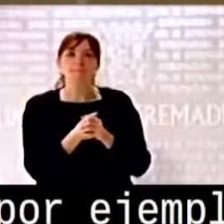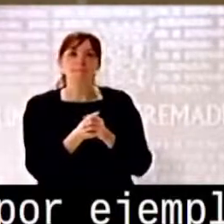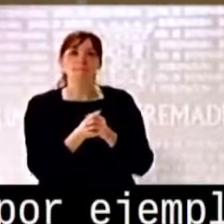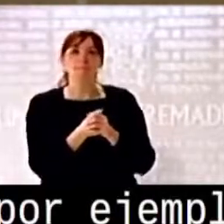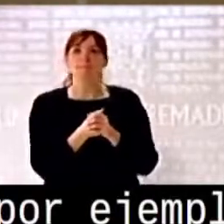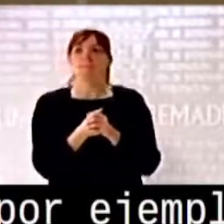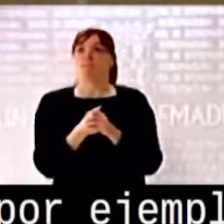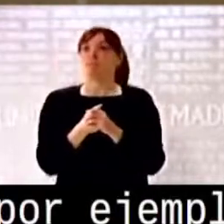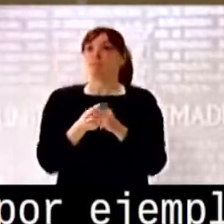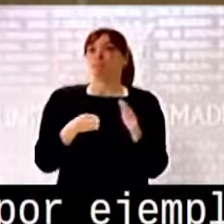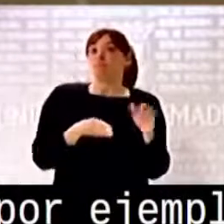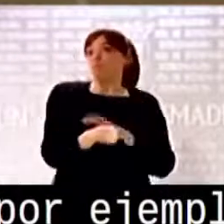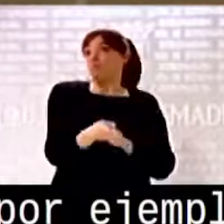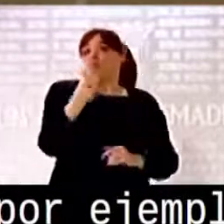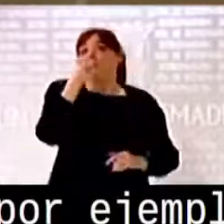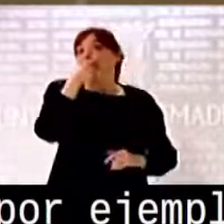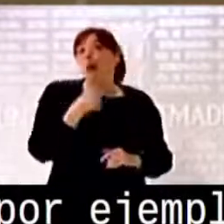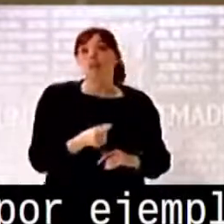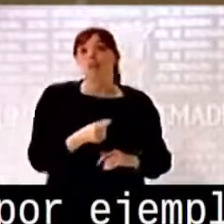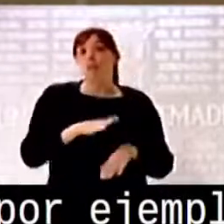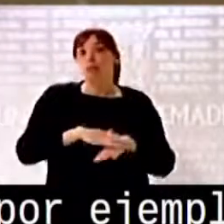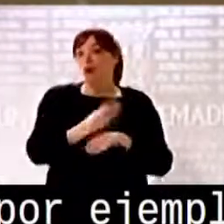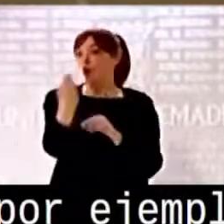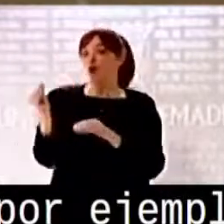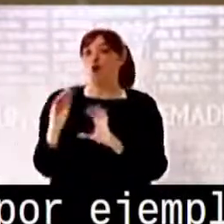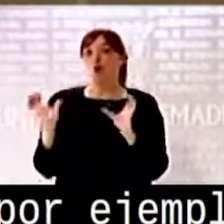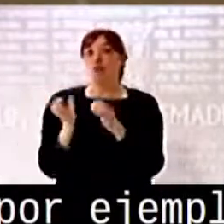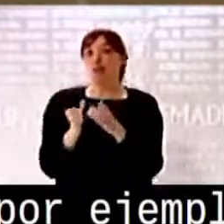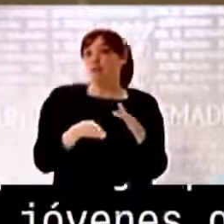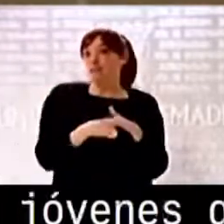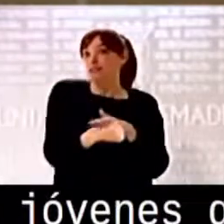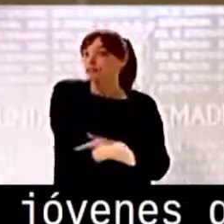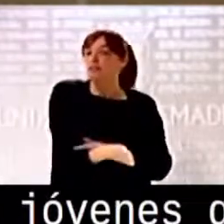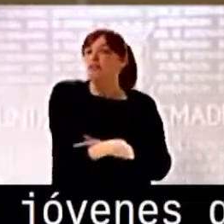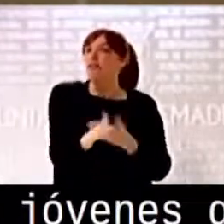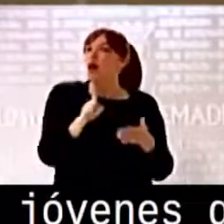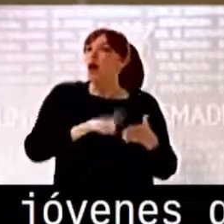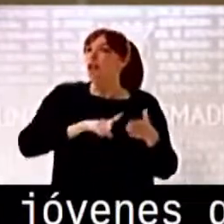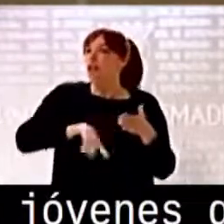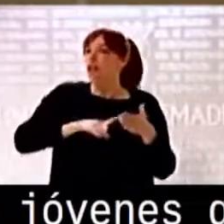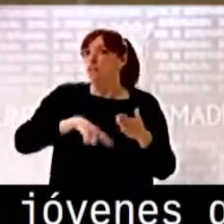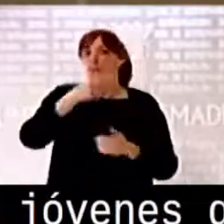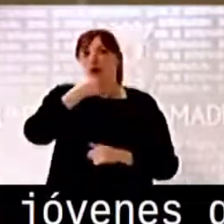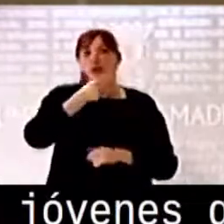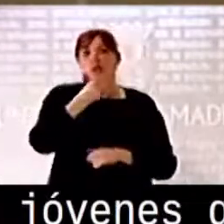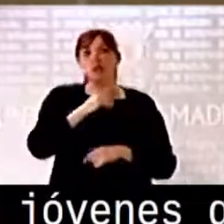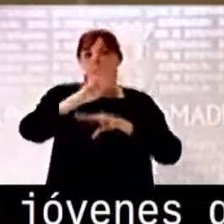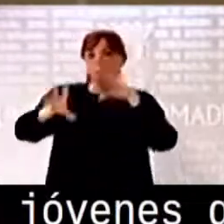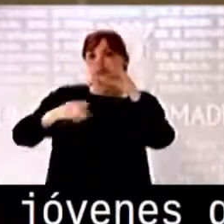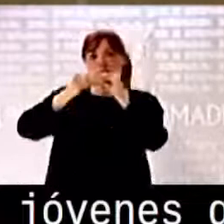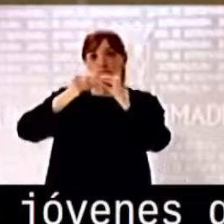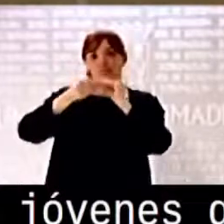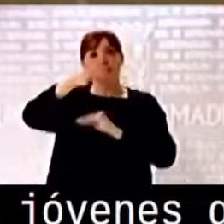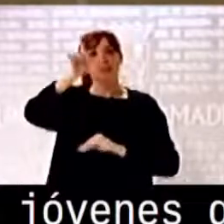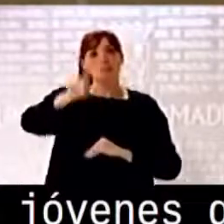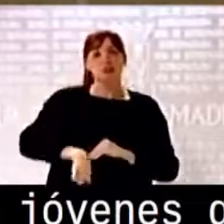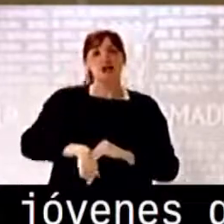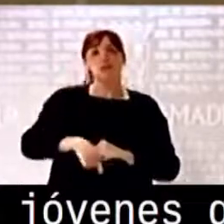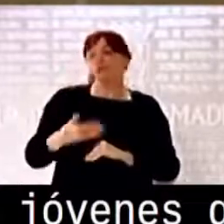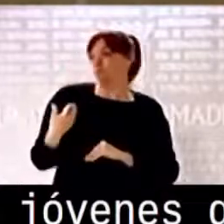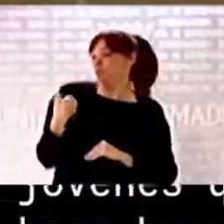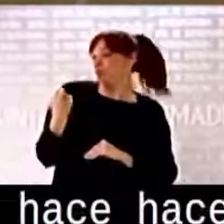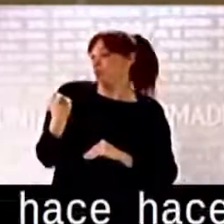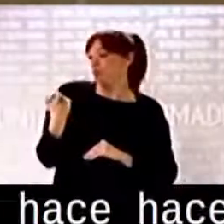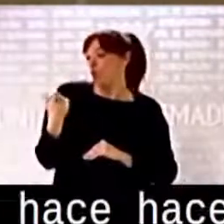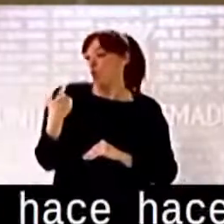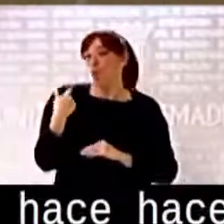facilitar el alquiler para las personas jóvenes, que además se complementará con lo que